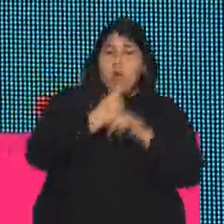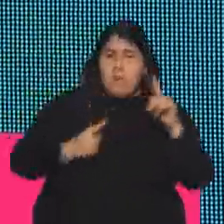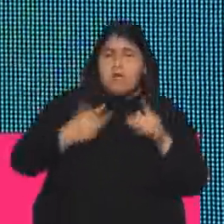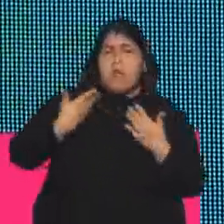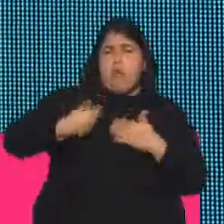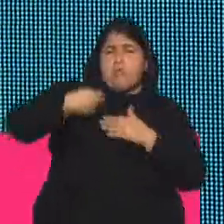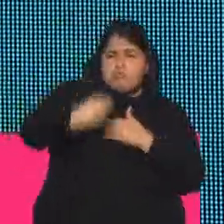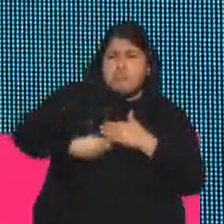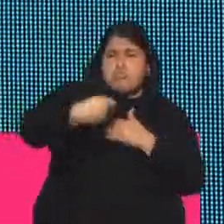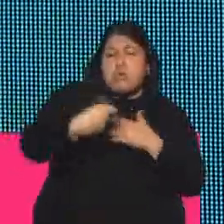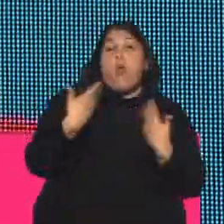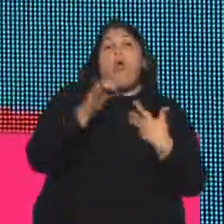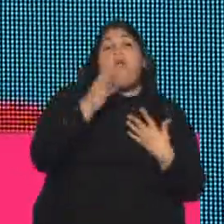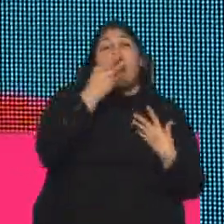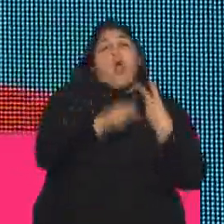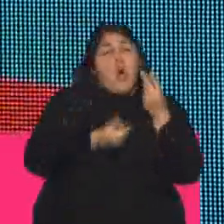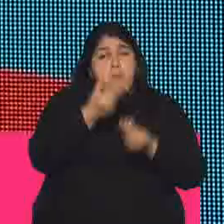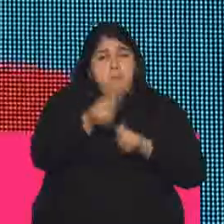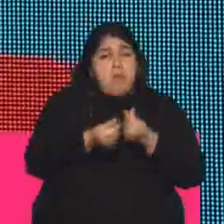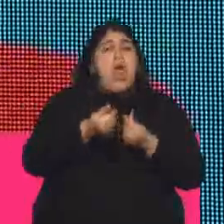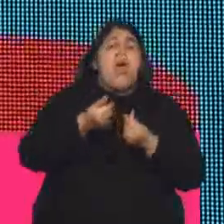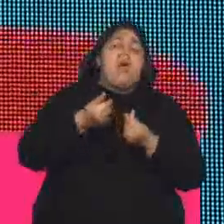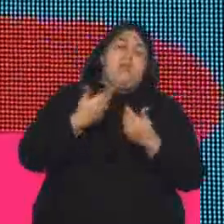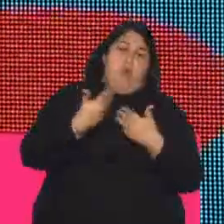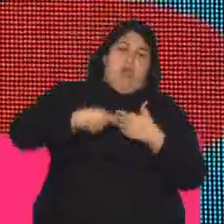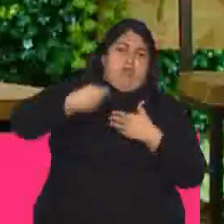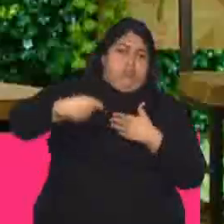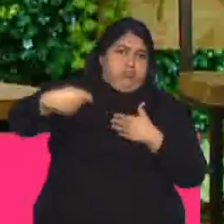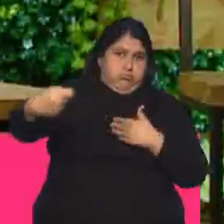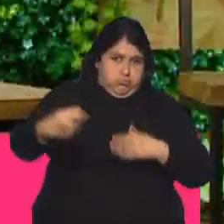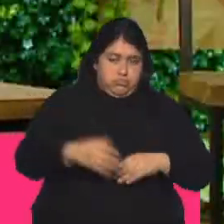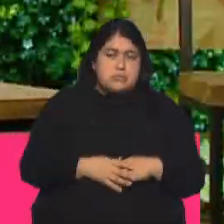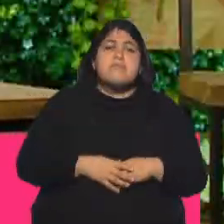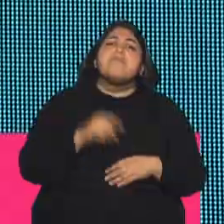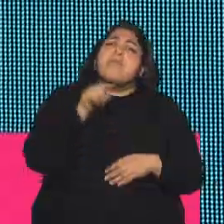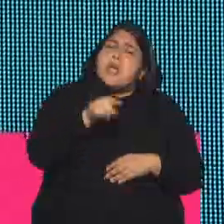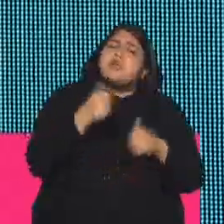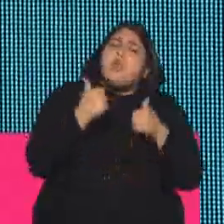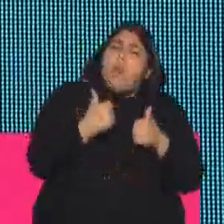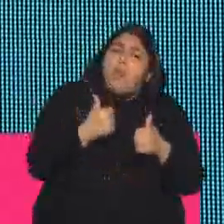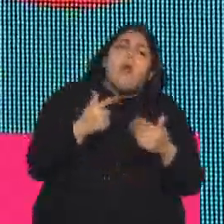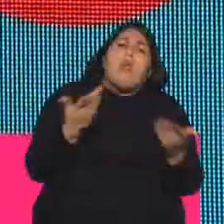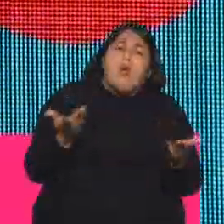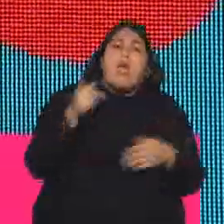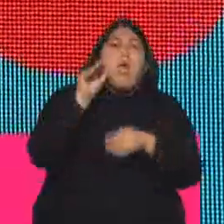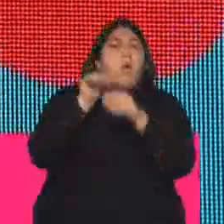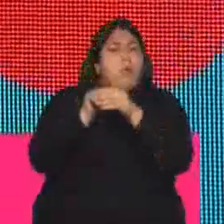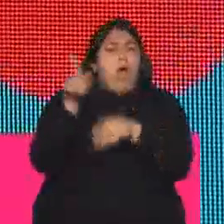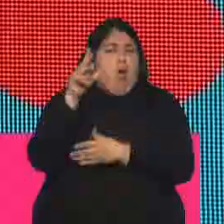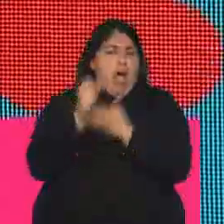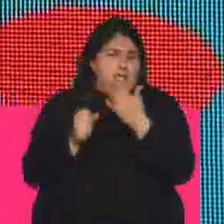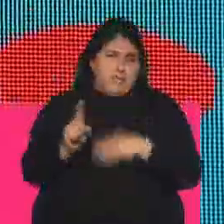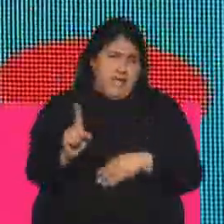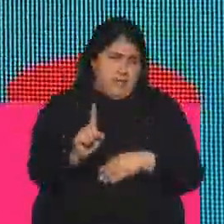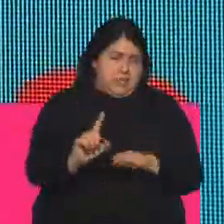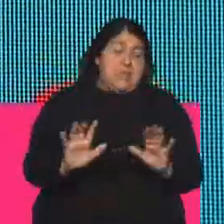para comprar, o sea, para pagar este en cuotas, ¿no? Buenísimo. Que sería muy bueno. Los bancos mucho no quieren. Ay,